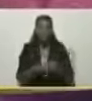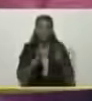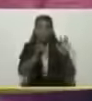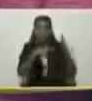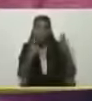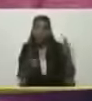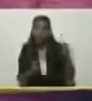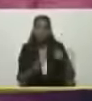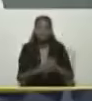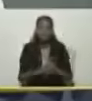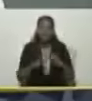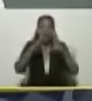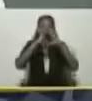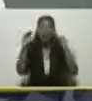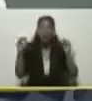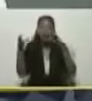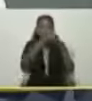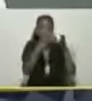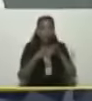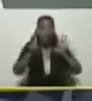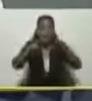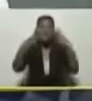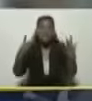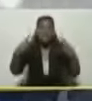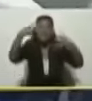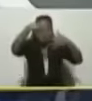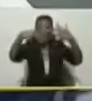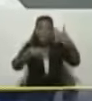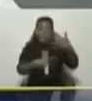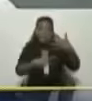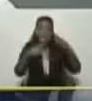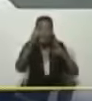Meléndez, y a todo el equipo de las Siete Vértices.